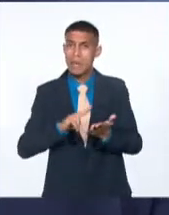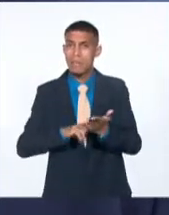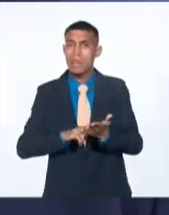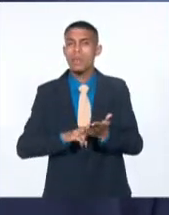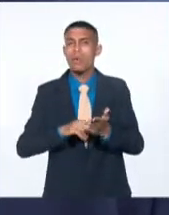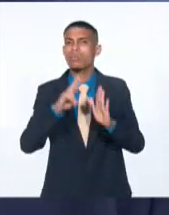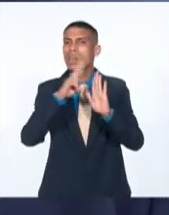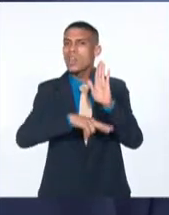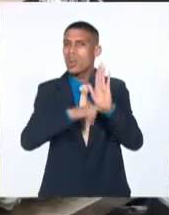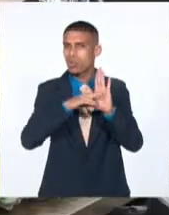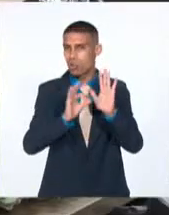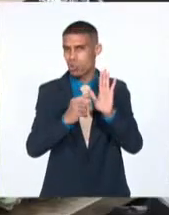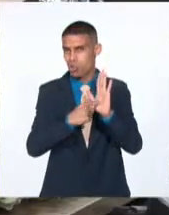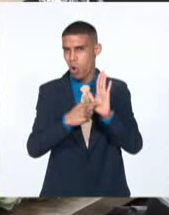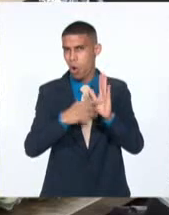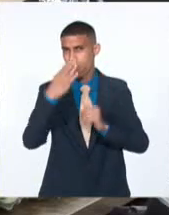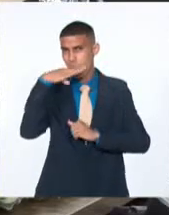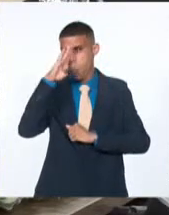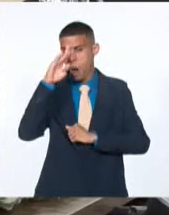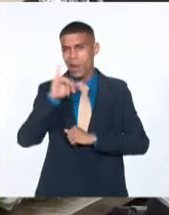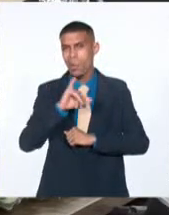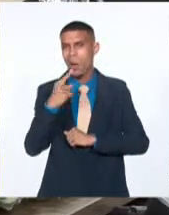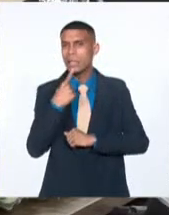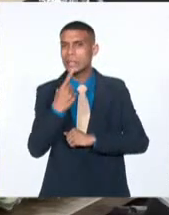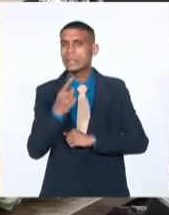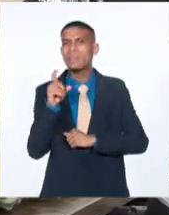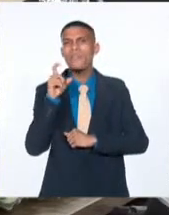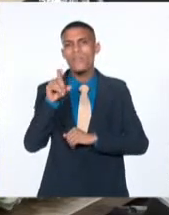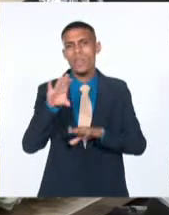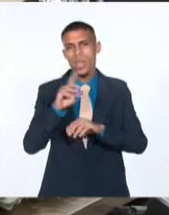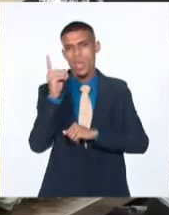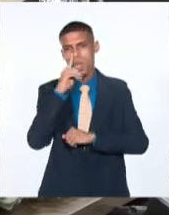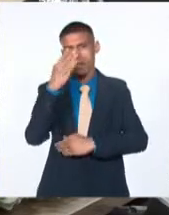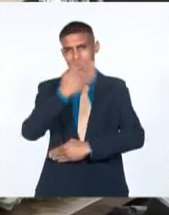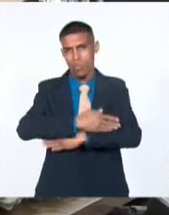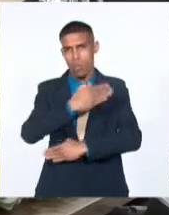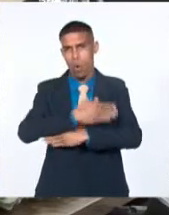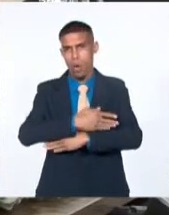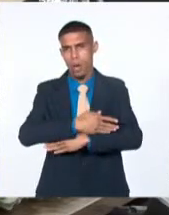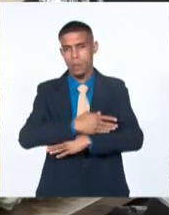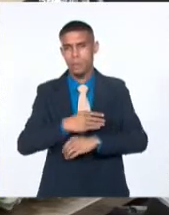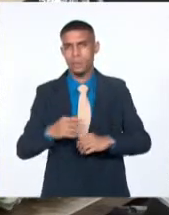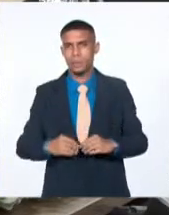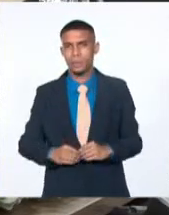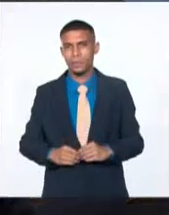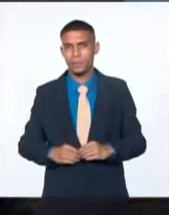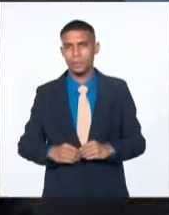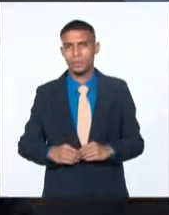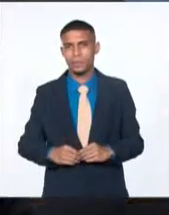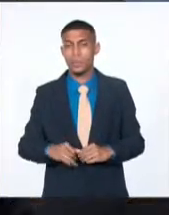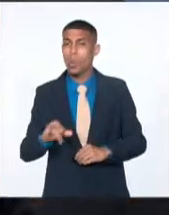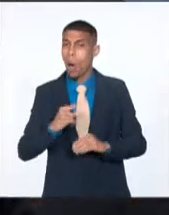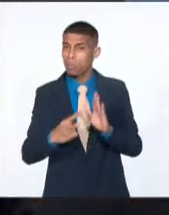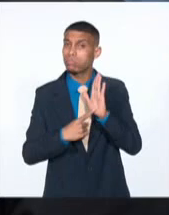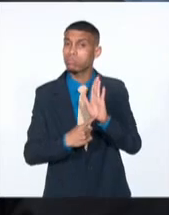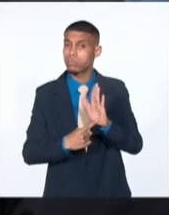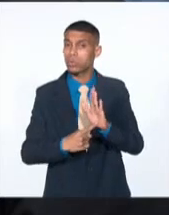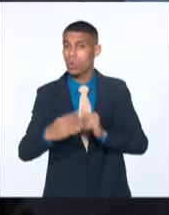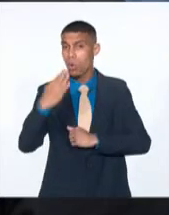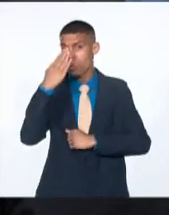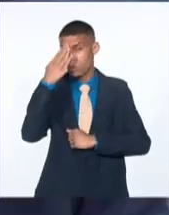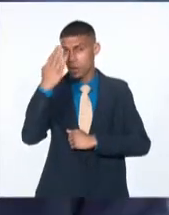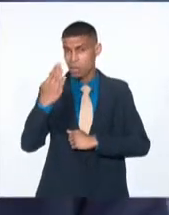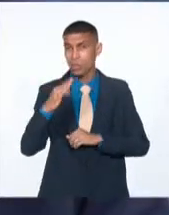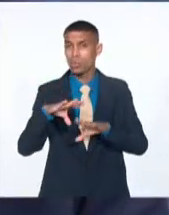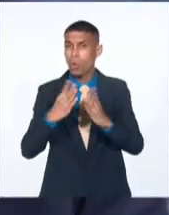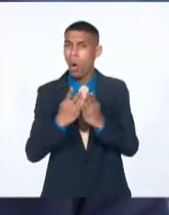resolución cubana sobre la necesidad de poner fin al bloqueo impuesto por los Estados Unidos. Además, mostró su gratitud por el apoyo ofrecido